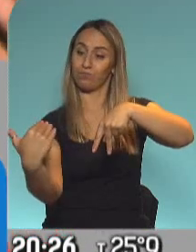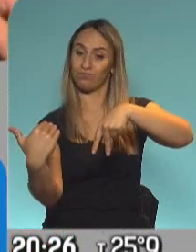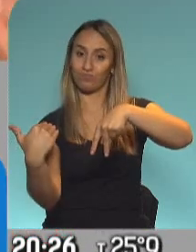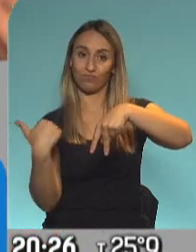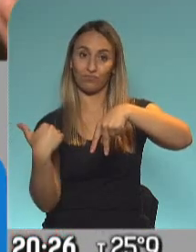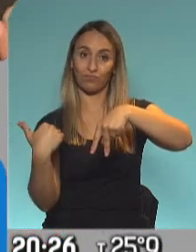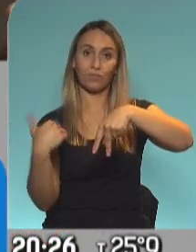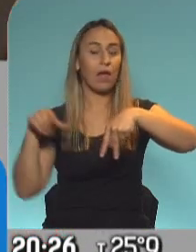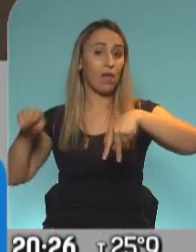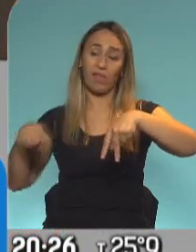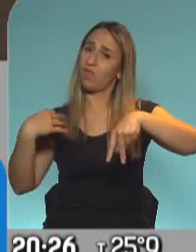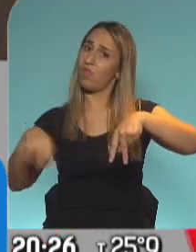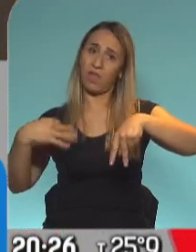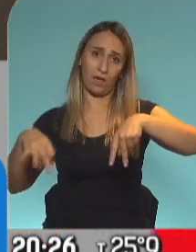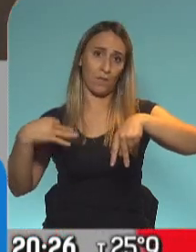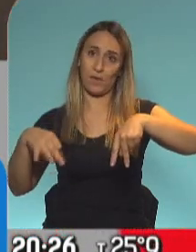el deber objetivo de él era